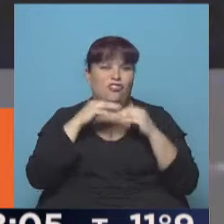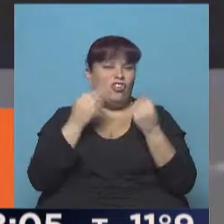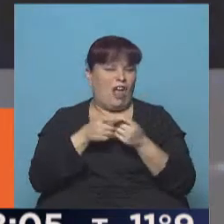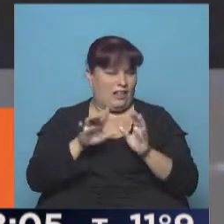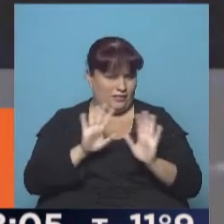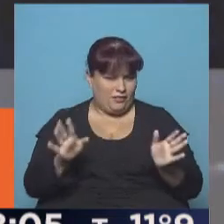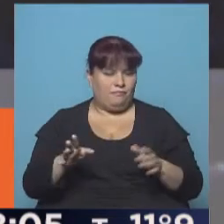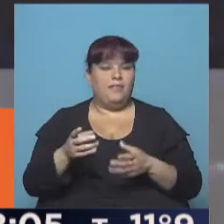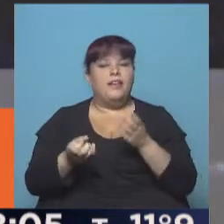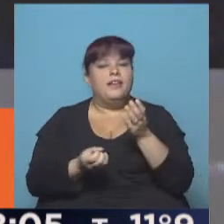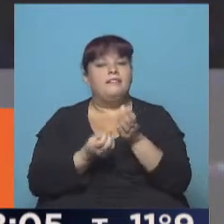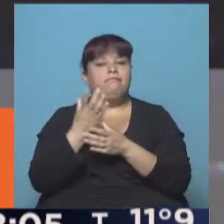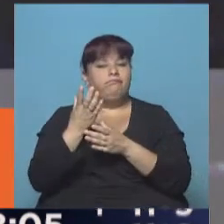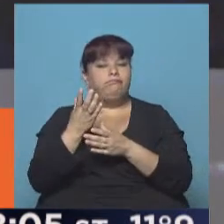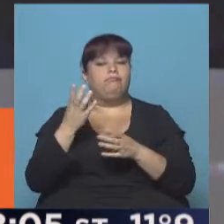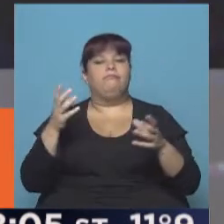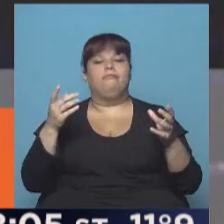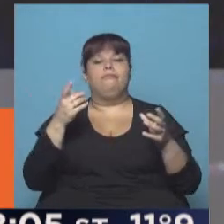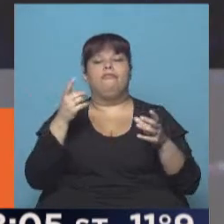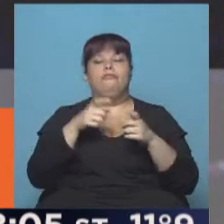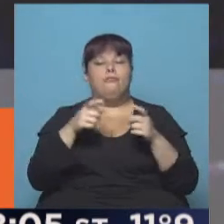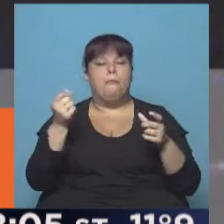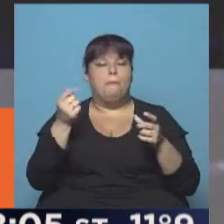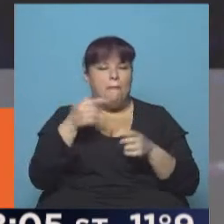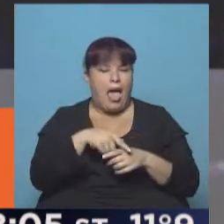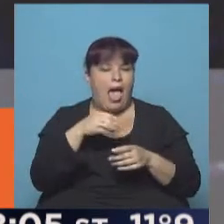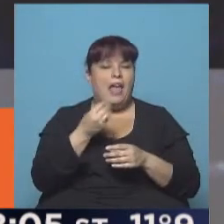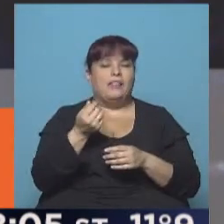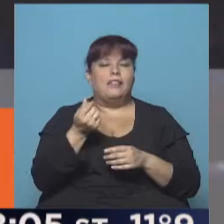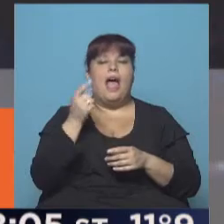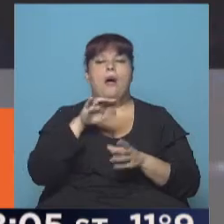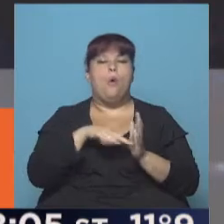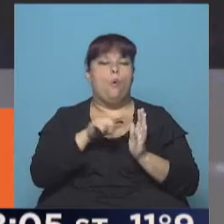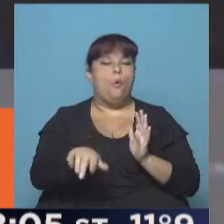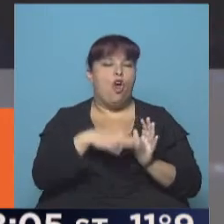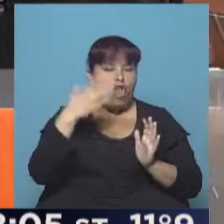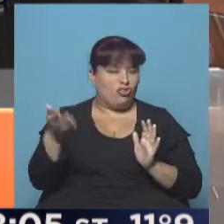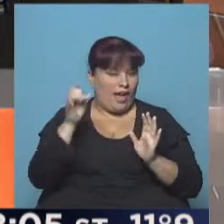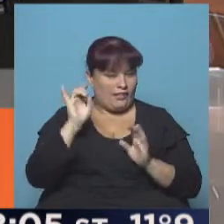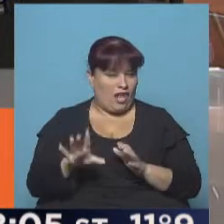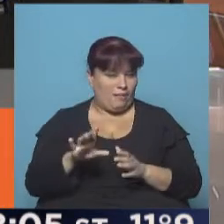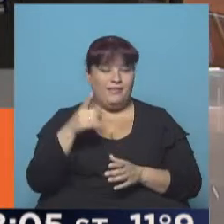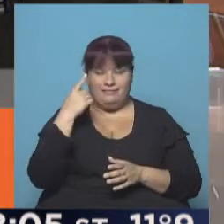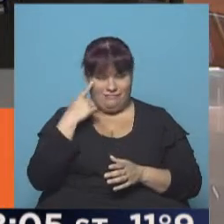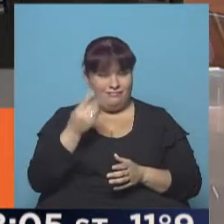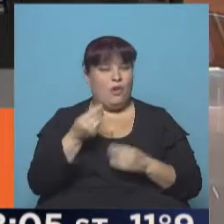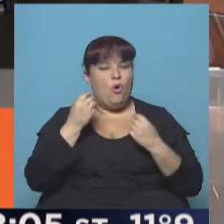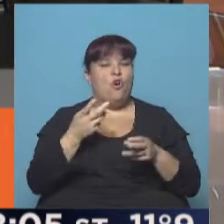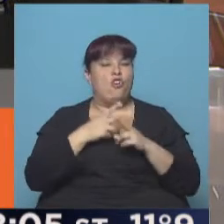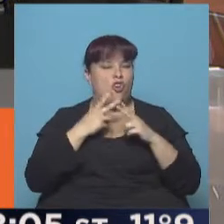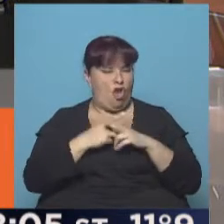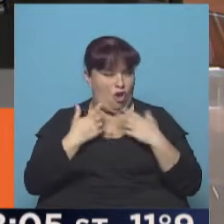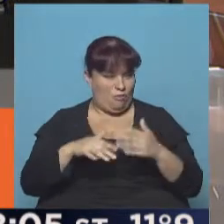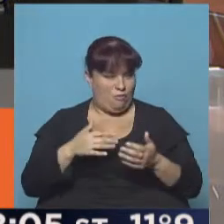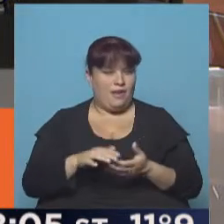montos, se crea justamente el fondo del conurbano bonaerense. Ustedes fíjense cuál es el nombre